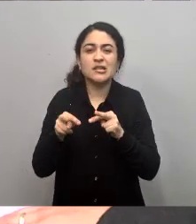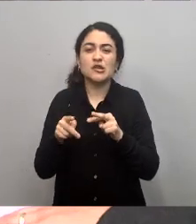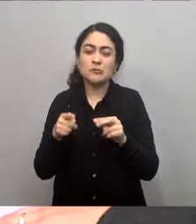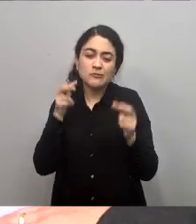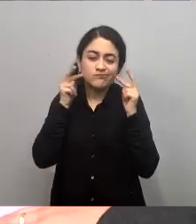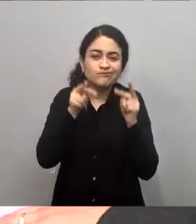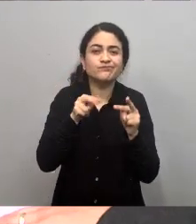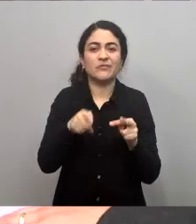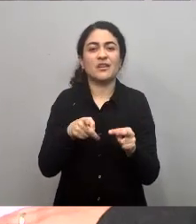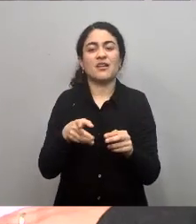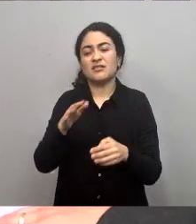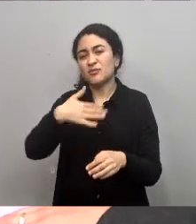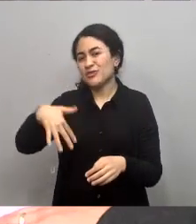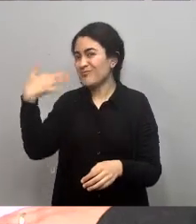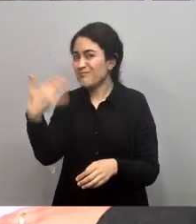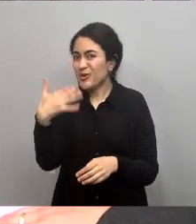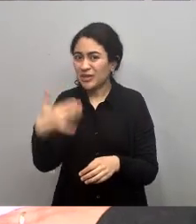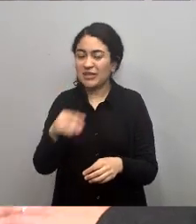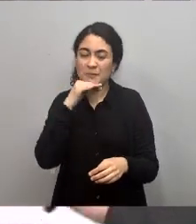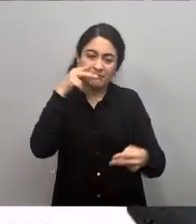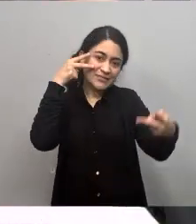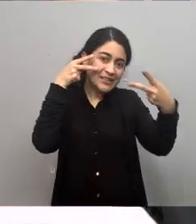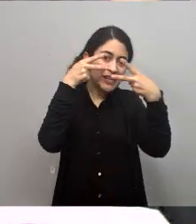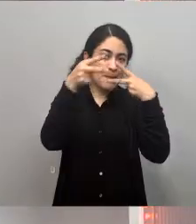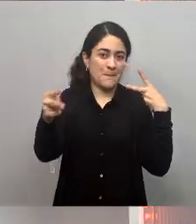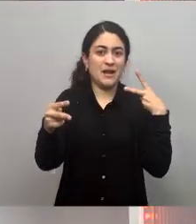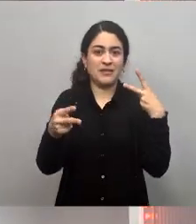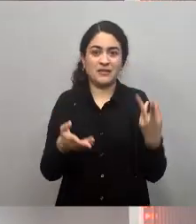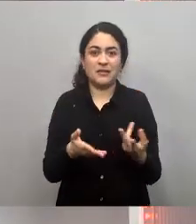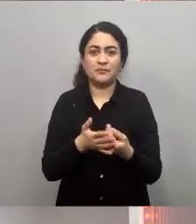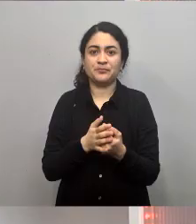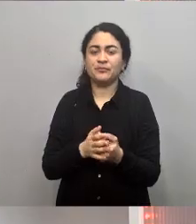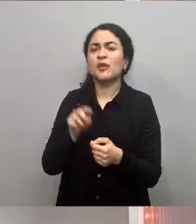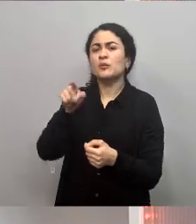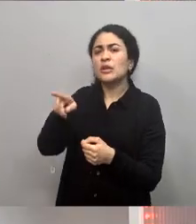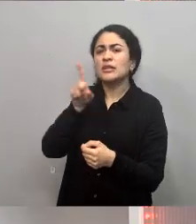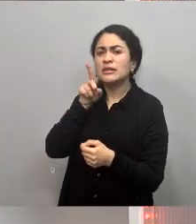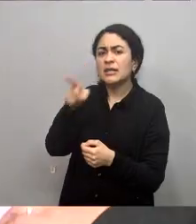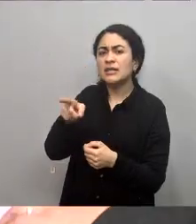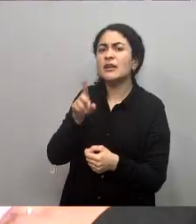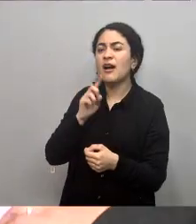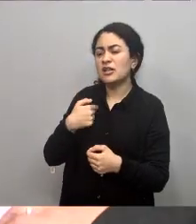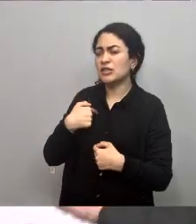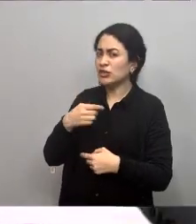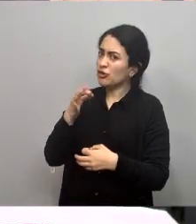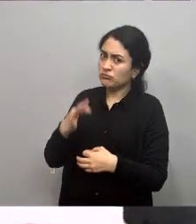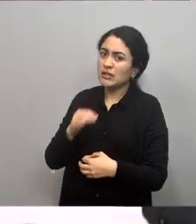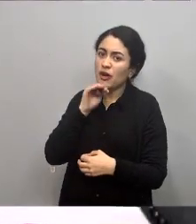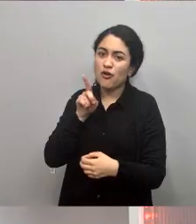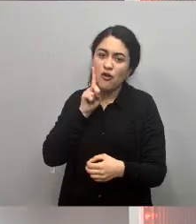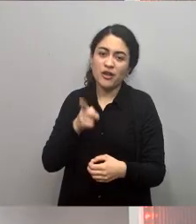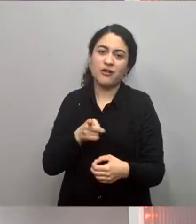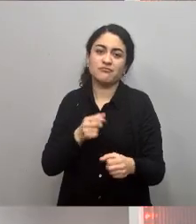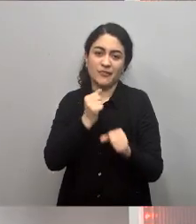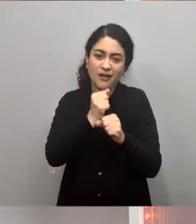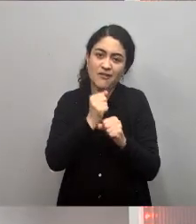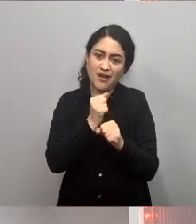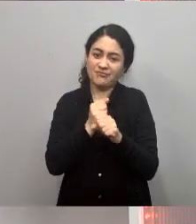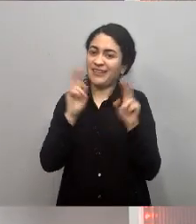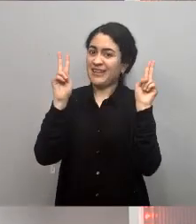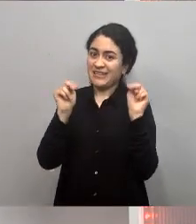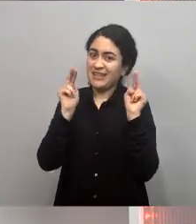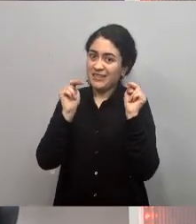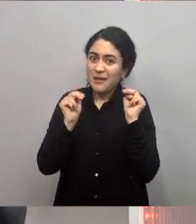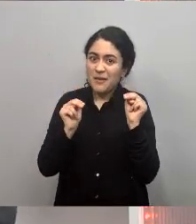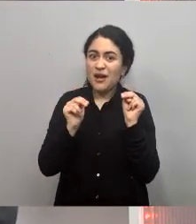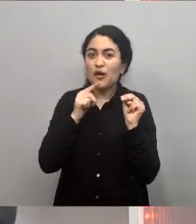esto y bastante más transparentes, ¿no es cierto? Y usted tiene que pedirle cuando eso, ocurren, ¿no? pero por supuesto. Y por que supuesto. sabemos que en ese tipo de temas ella no va a transar